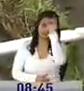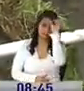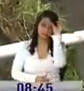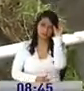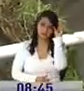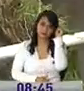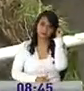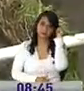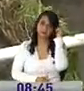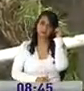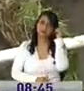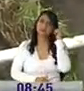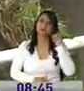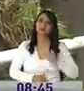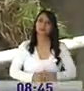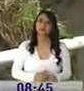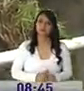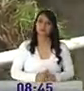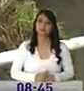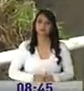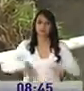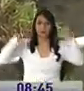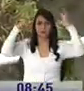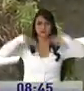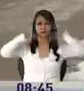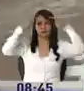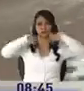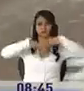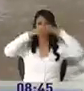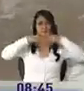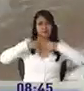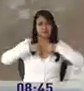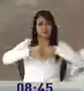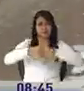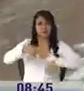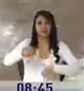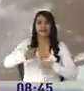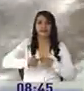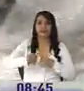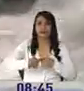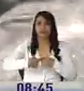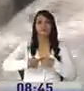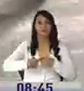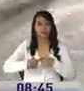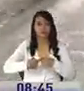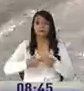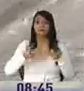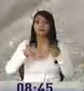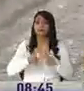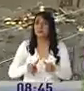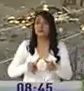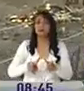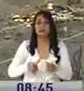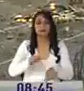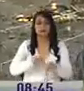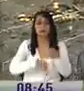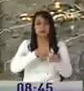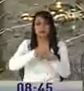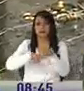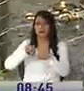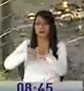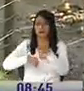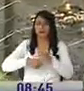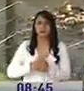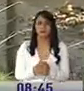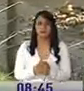veamos las Fuertes lluvias continúan azotando a la capital de los ecuatorianos y a su paso va dejando daños es así